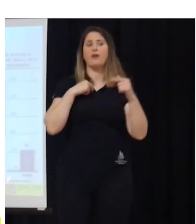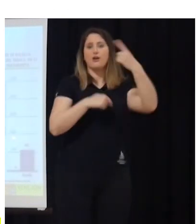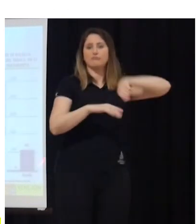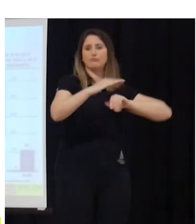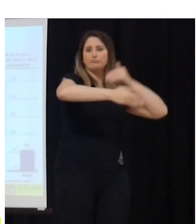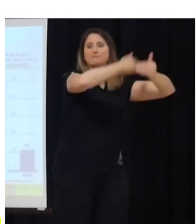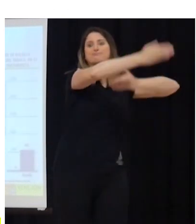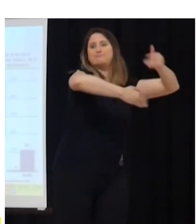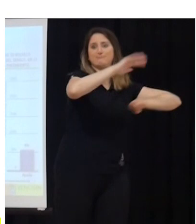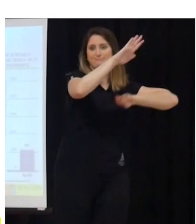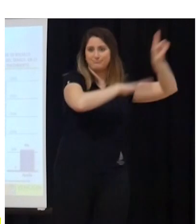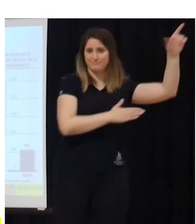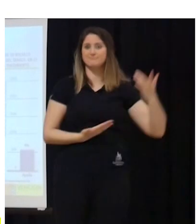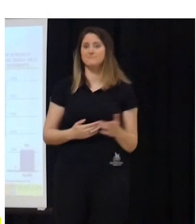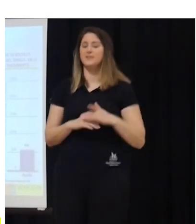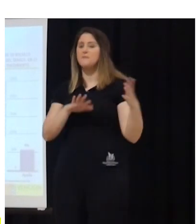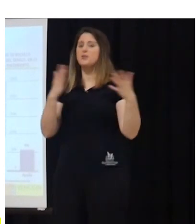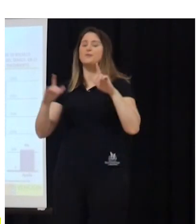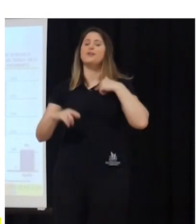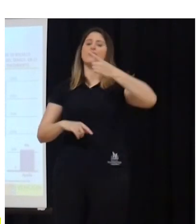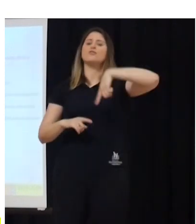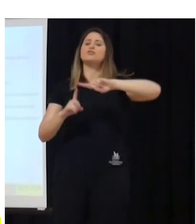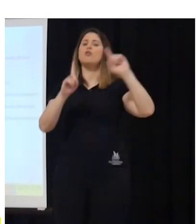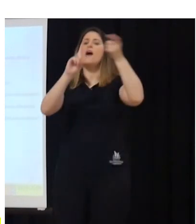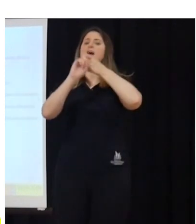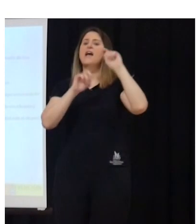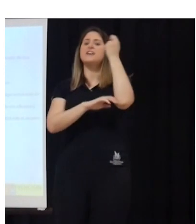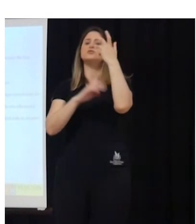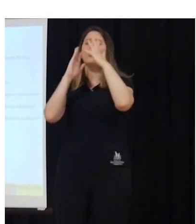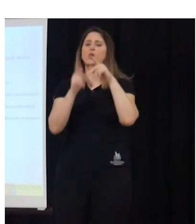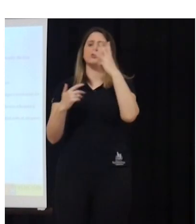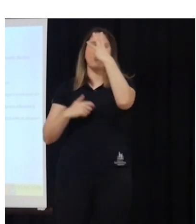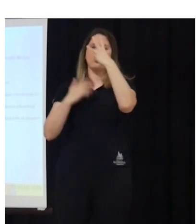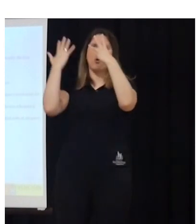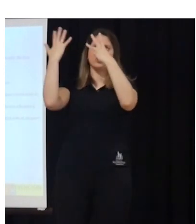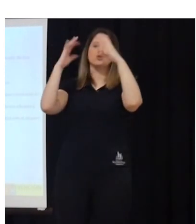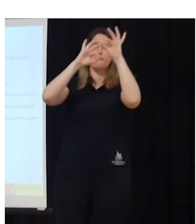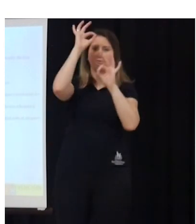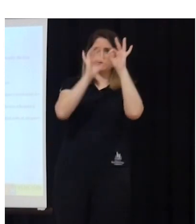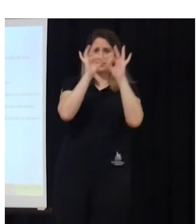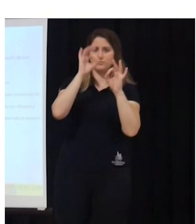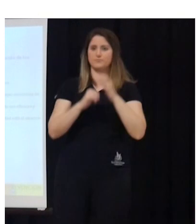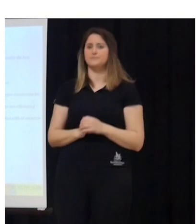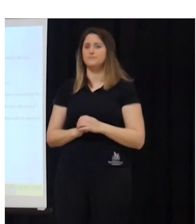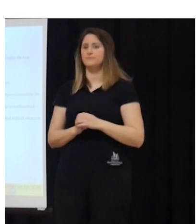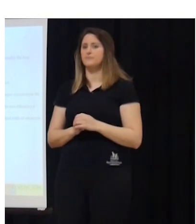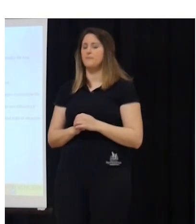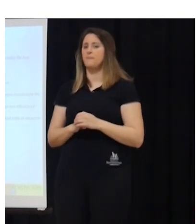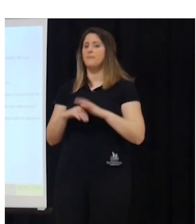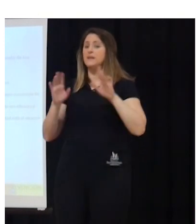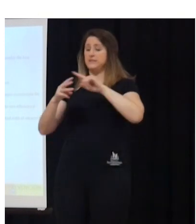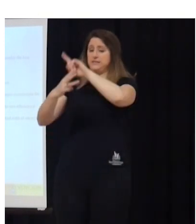Nivel alcanzado, un 8%, también queda mucho por realizar. El siguiente,